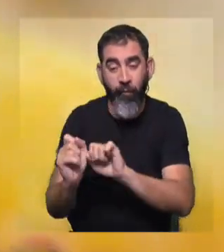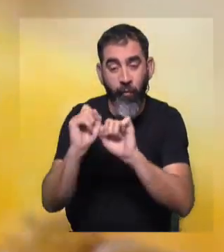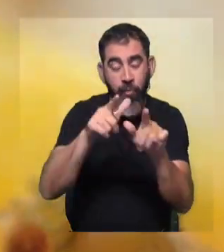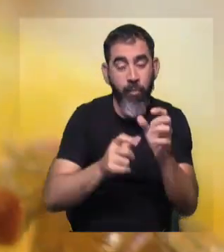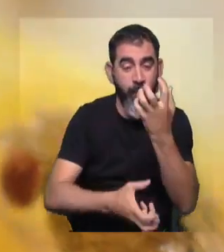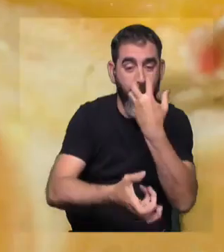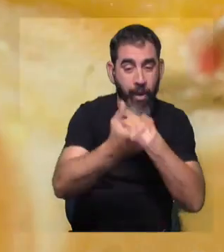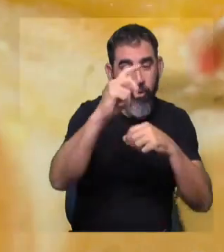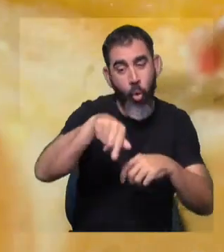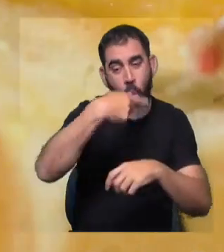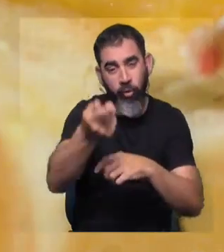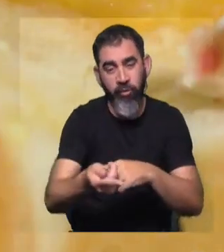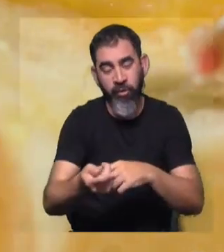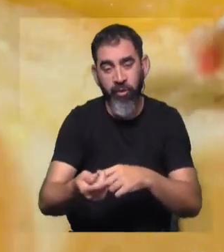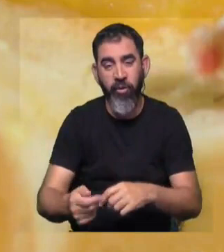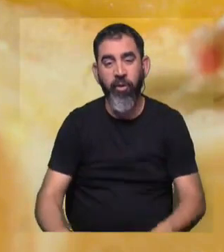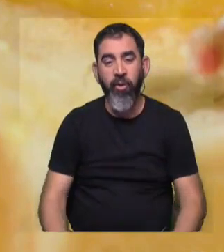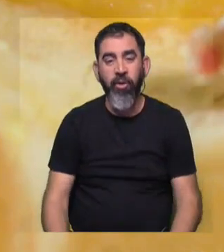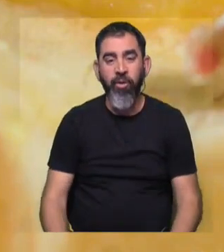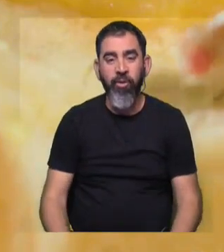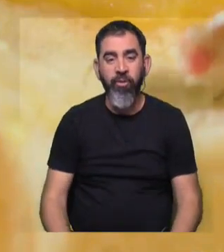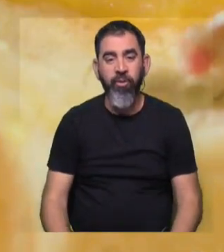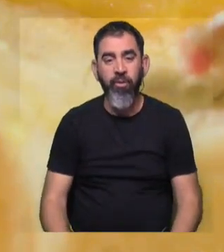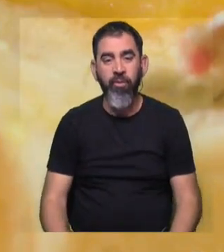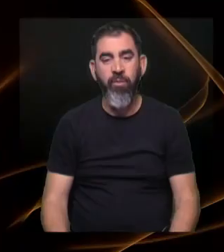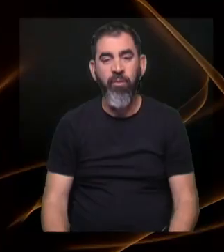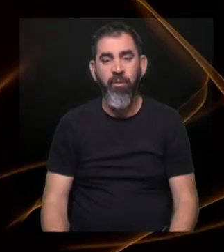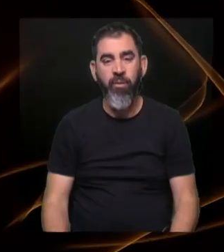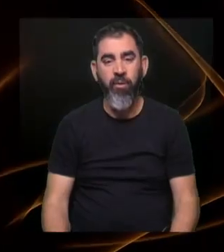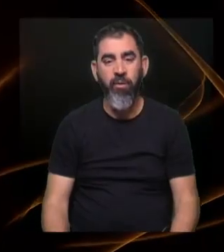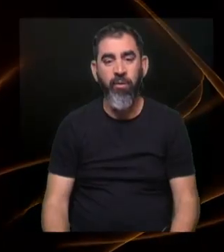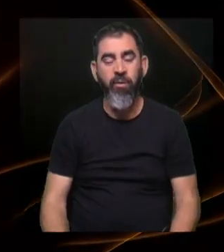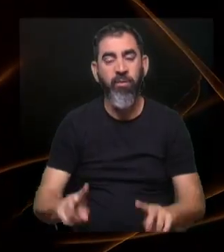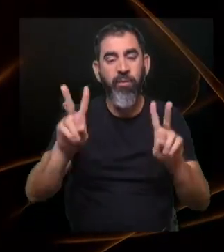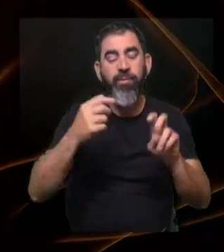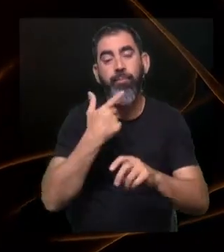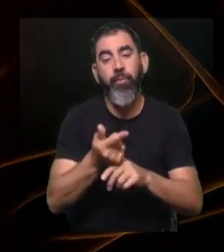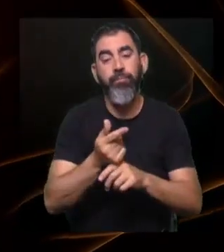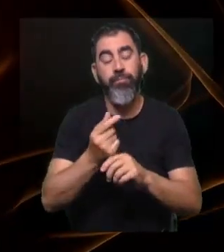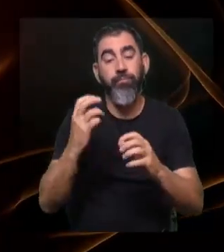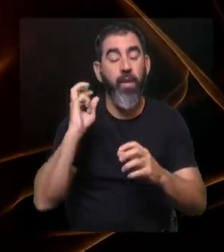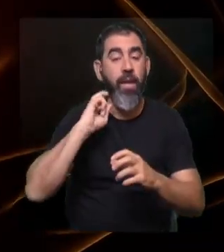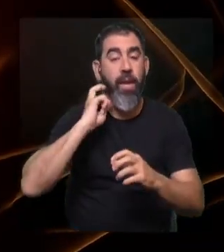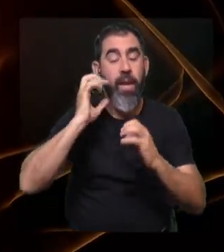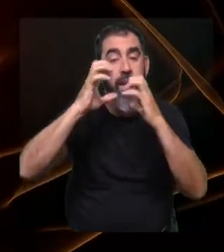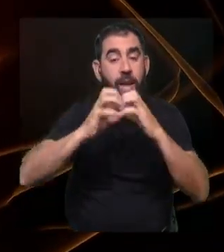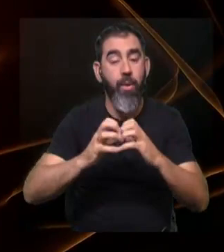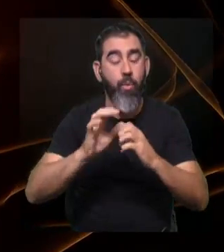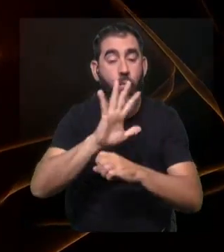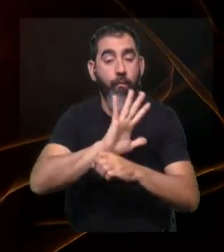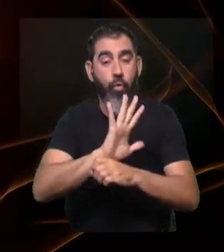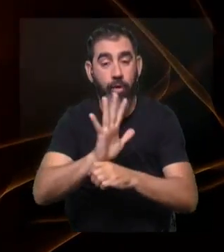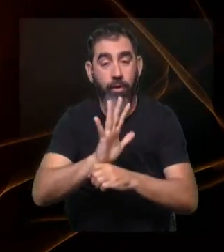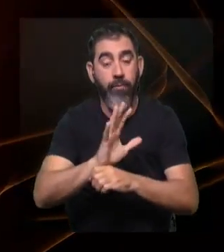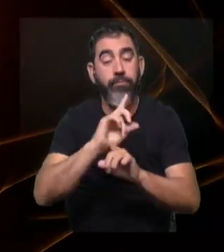mamíferos justamente por estas homologías de secuencia. Está en temas relacionados con la neurobiología, sobre todo